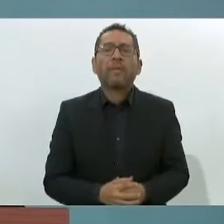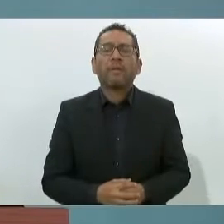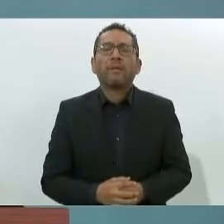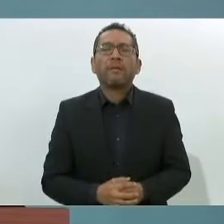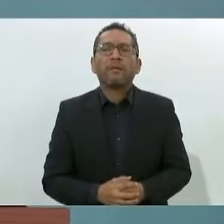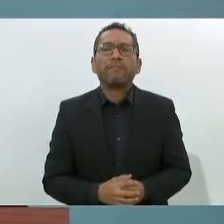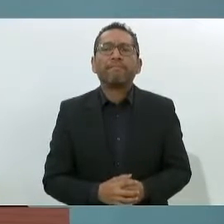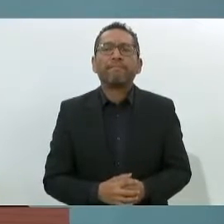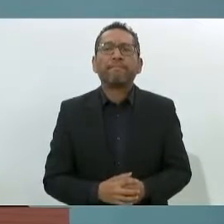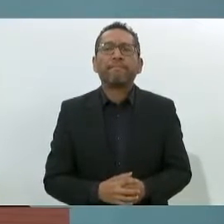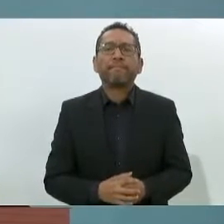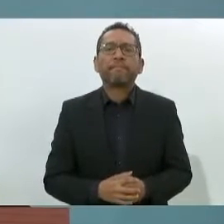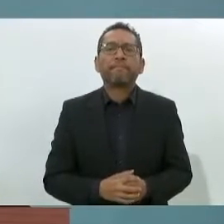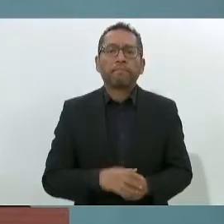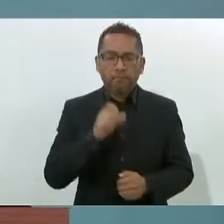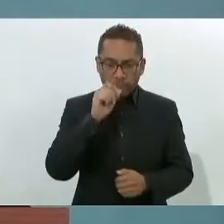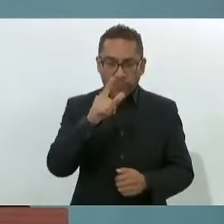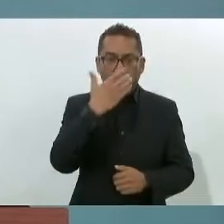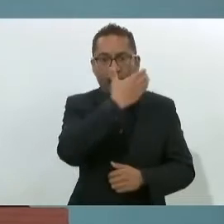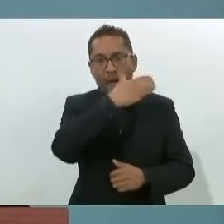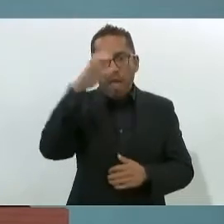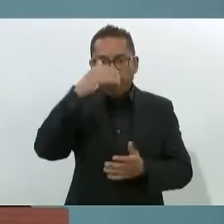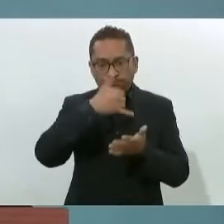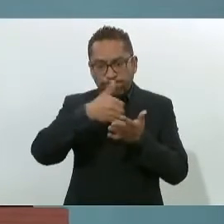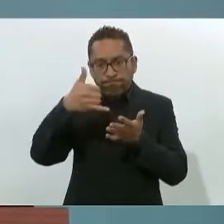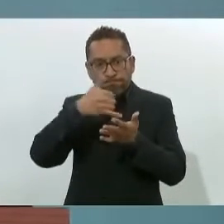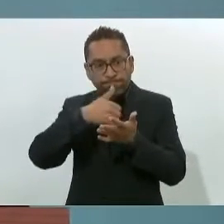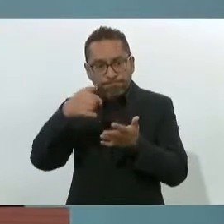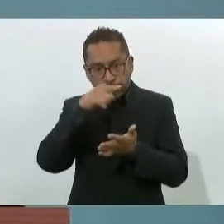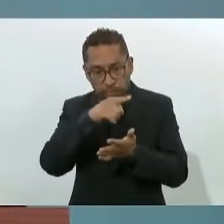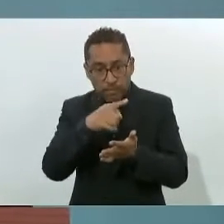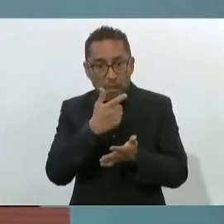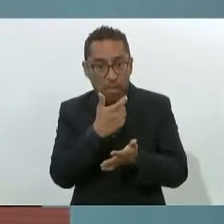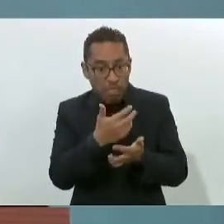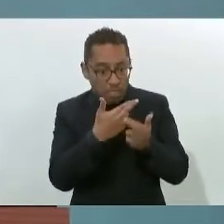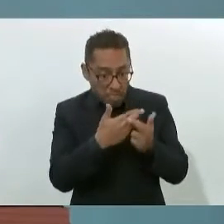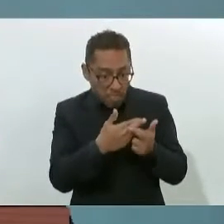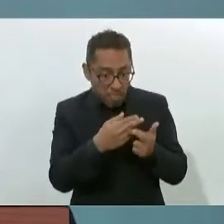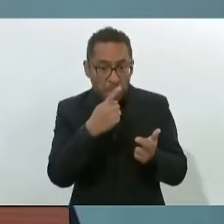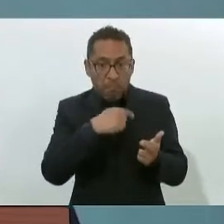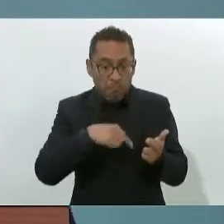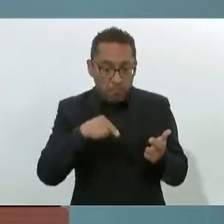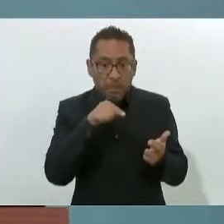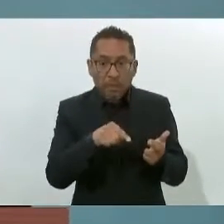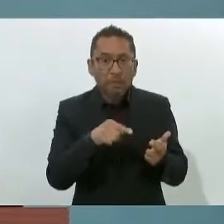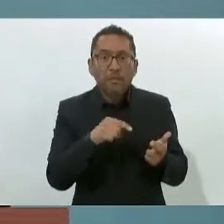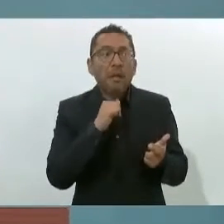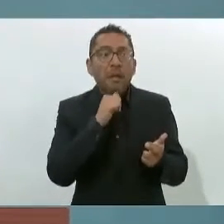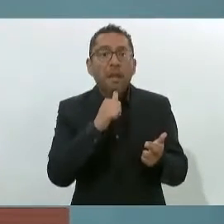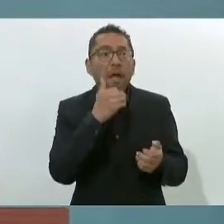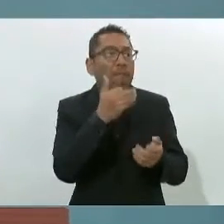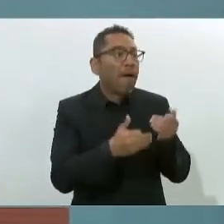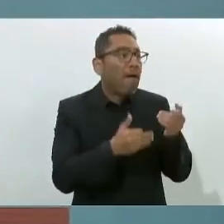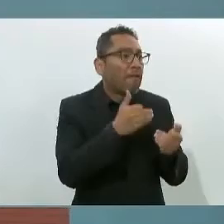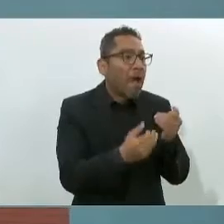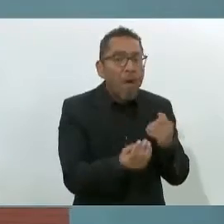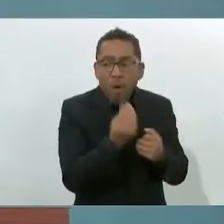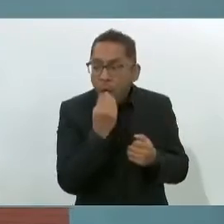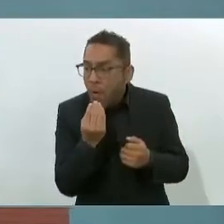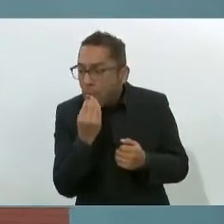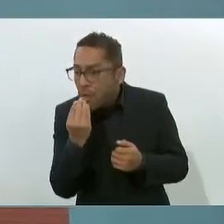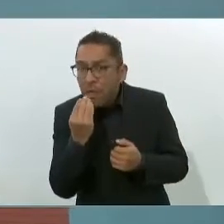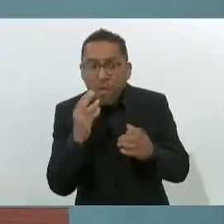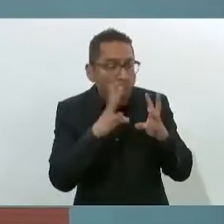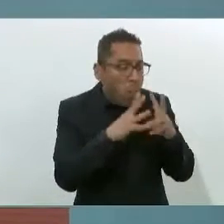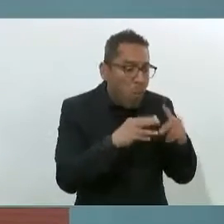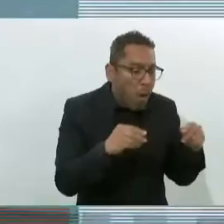producción en el sector agropecuario, no padecimos de escasez de alimentos.